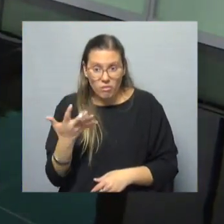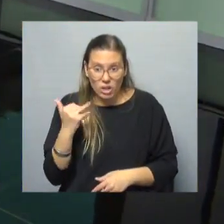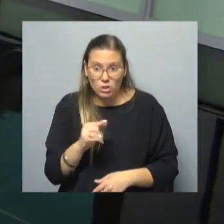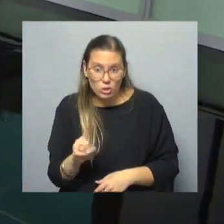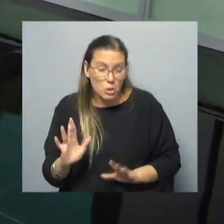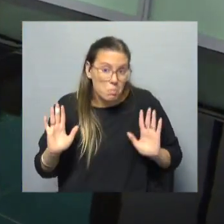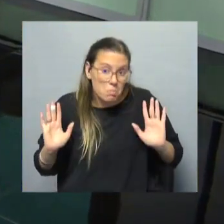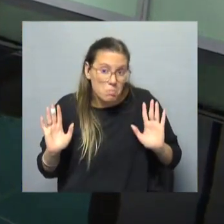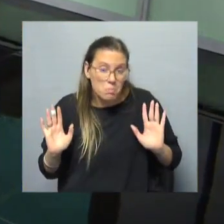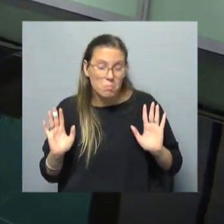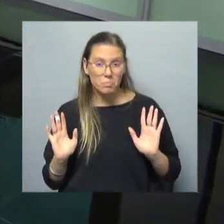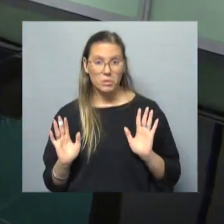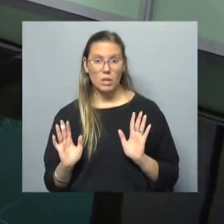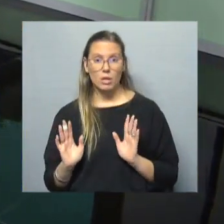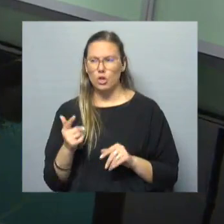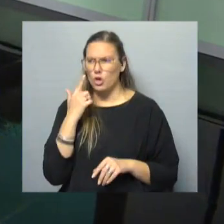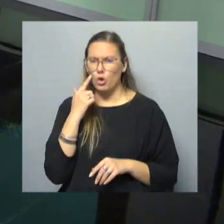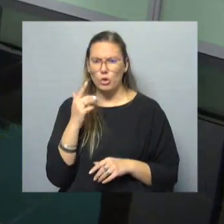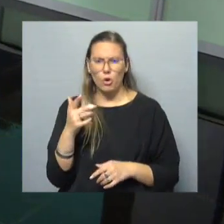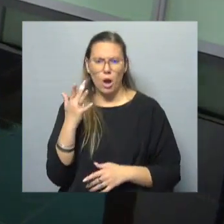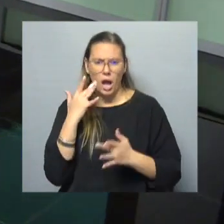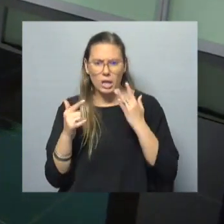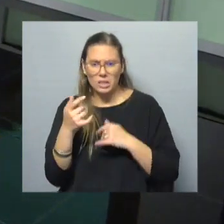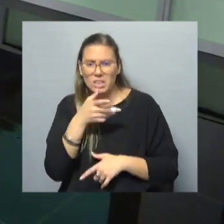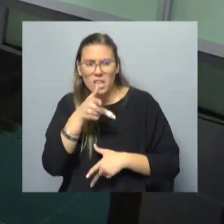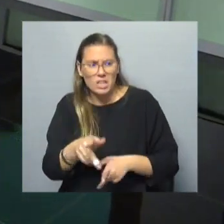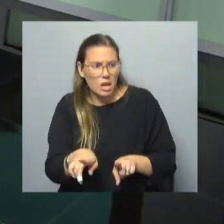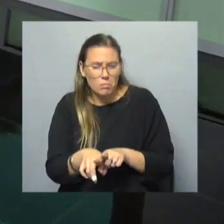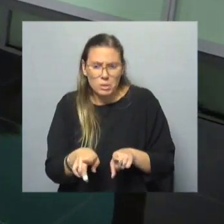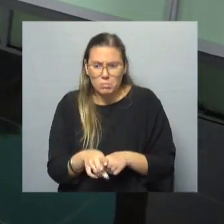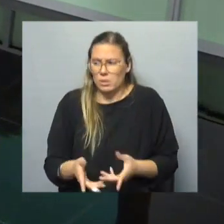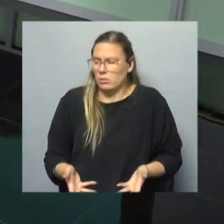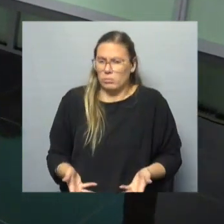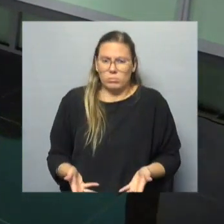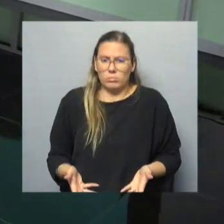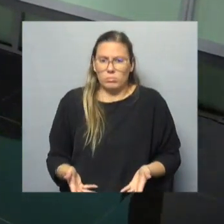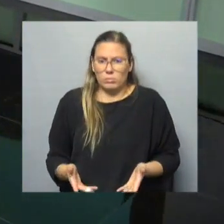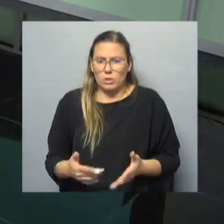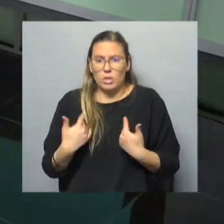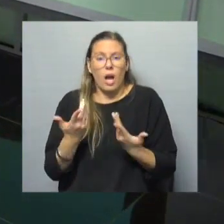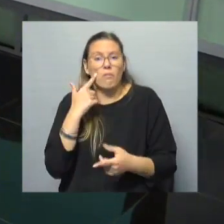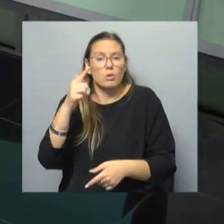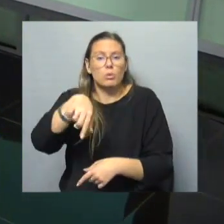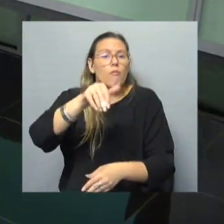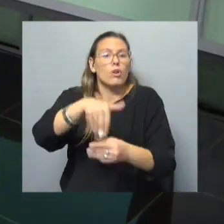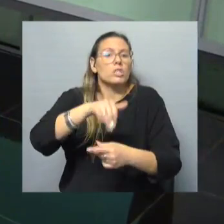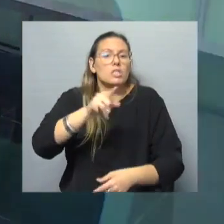no. Oye, yo no conozco a un artista que se suba y que diga eso. Total. La pone a voto. A voto,